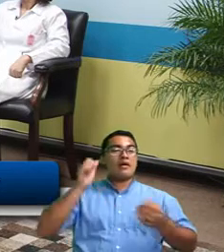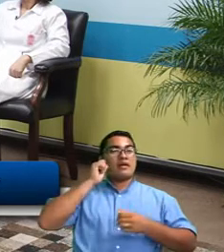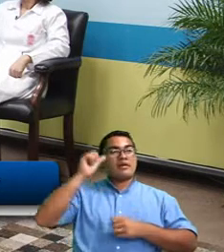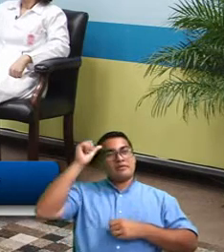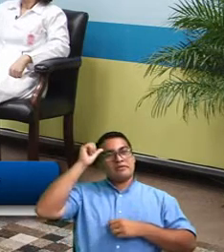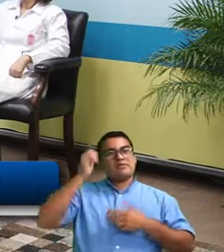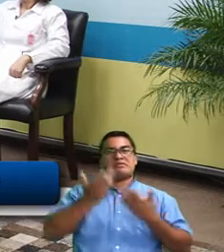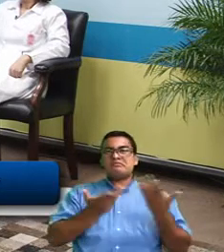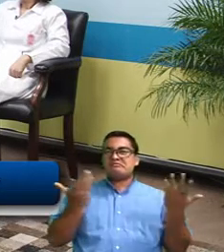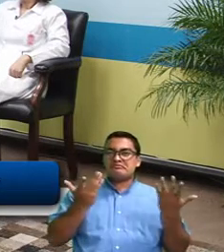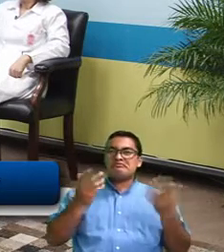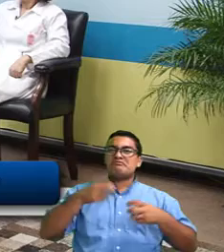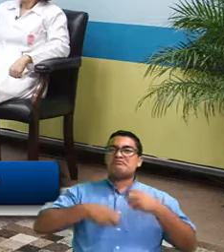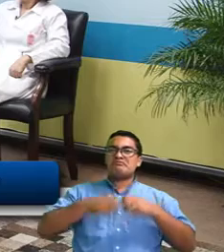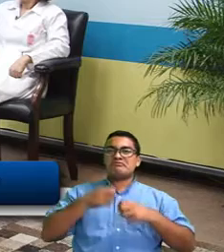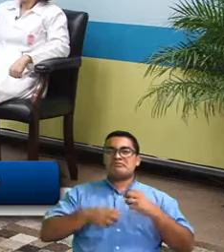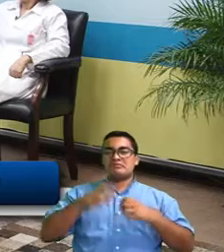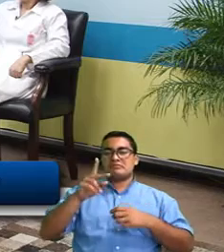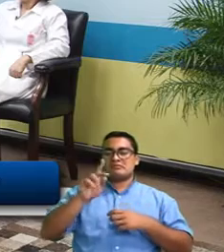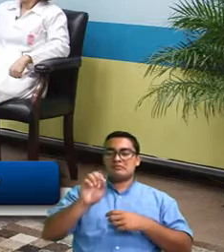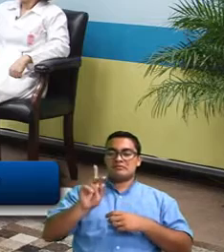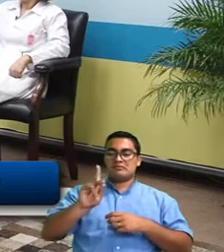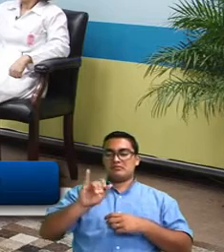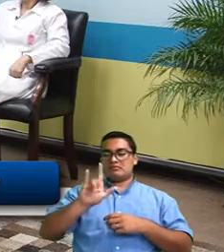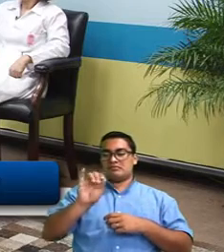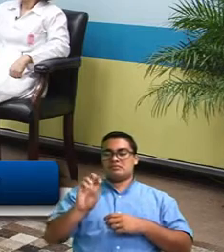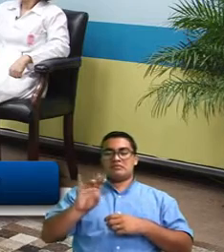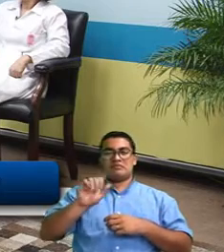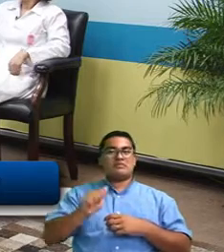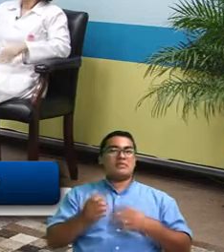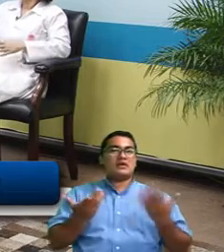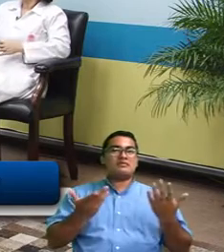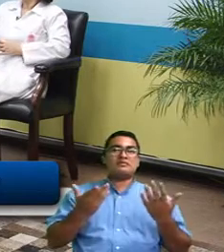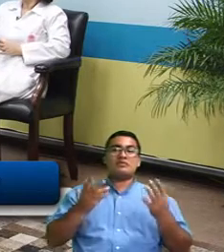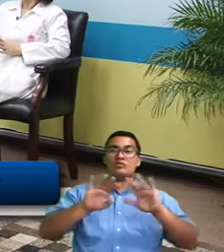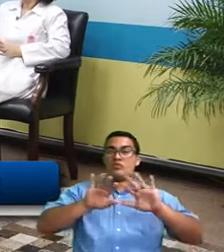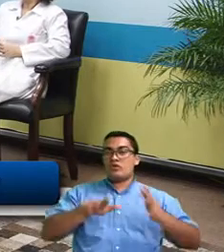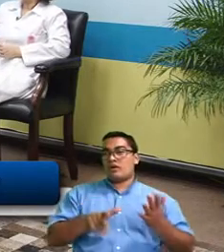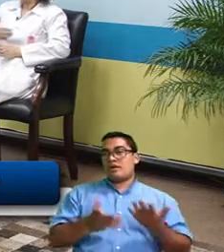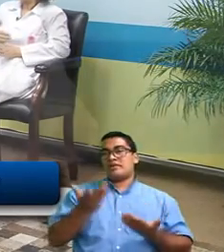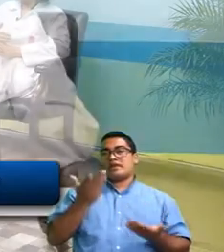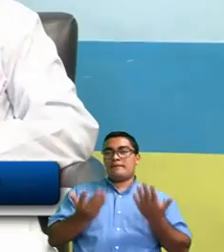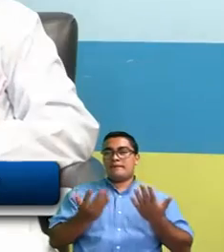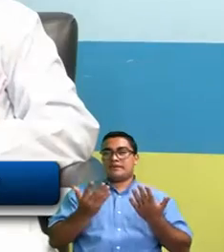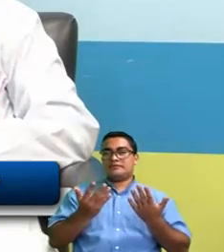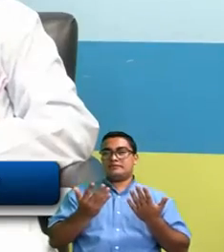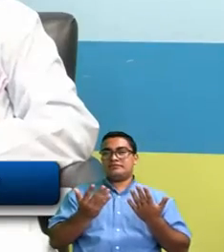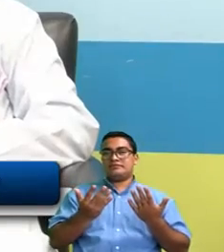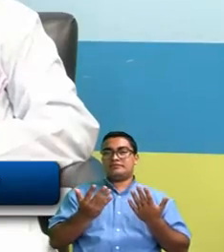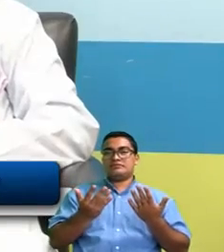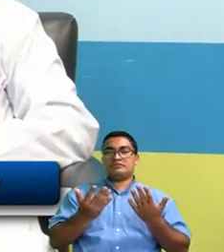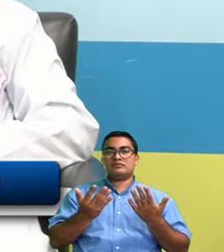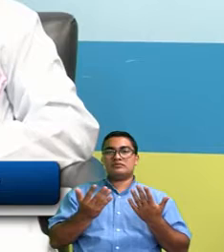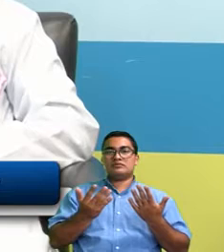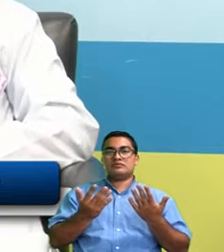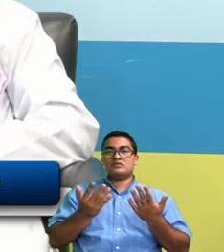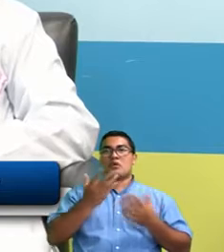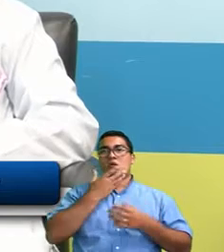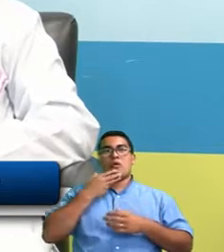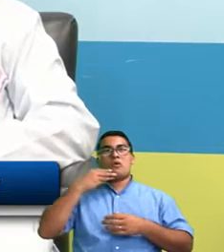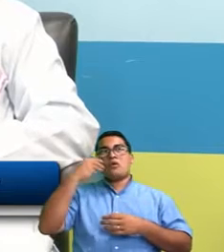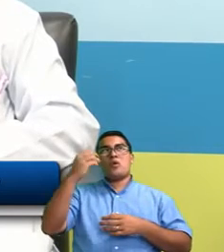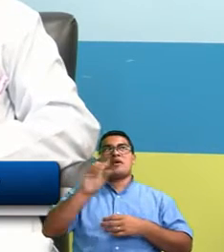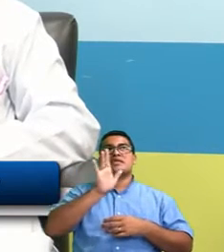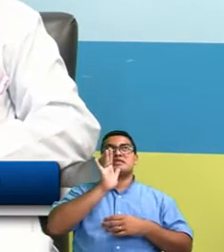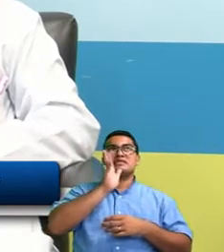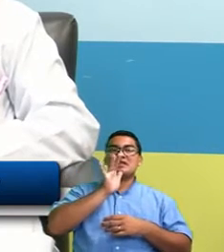factor, el virus, claro, del papiloma. Las mujeres adultas, obviamente, de que son mujeres que en algún momento durante su adolescencia o